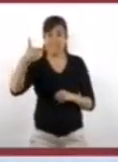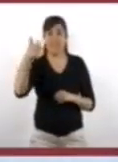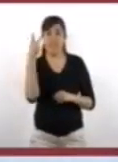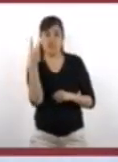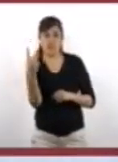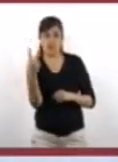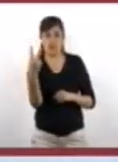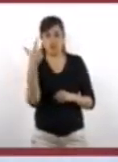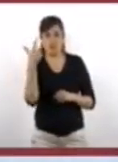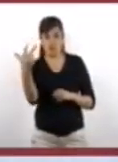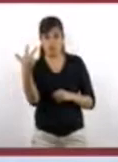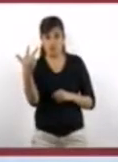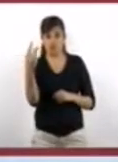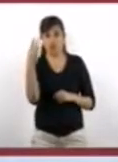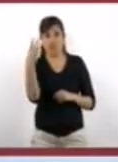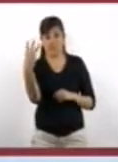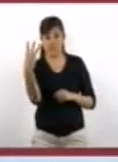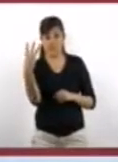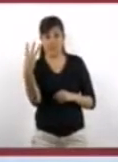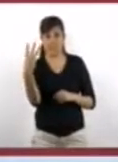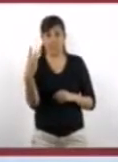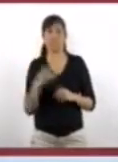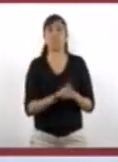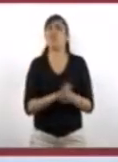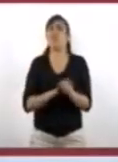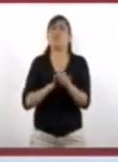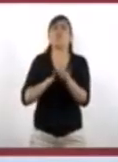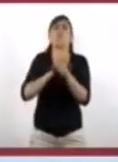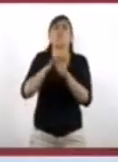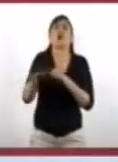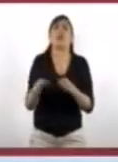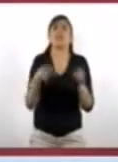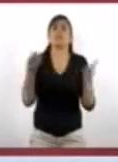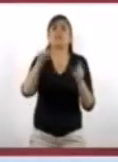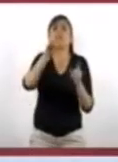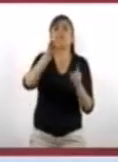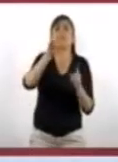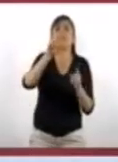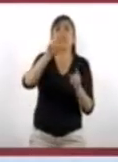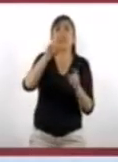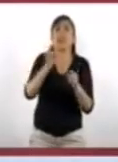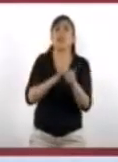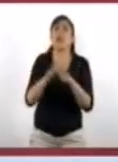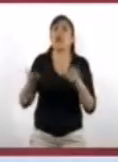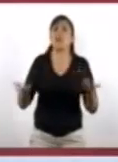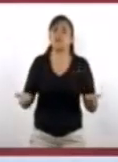7, 2, 8, 3, ¿cuál será el valor de la mediana?